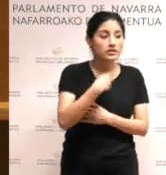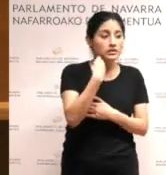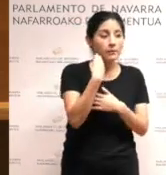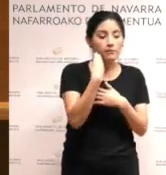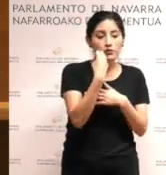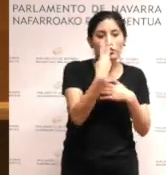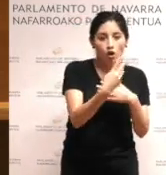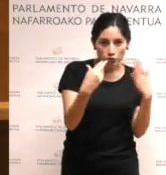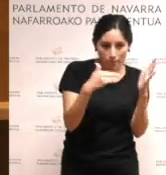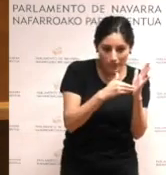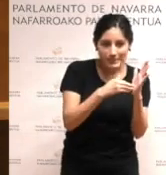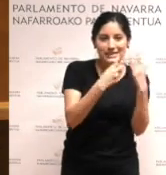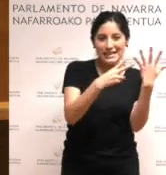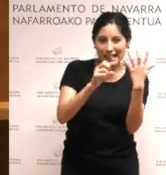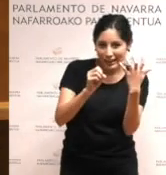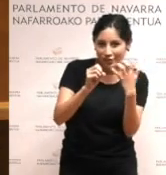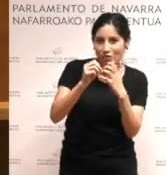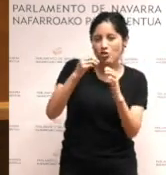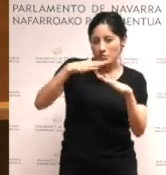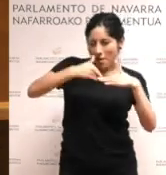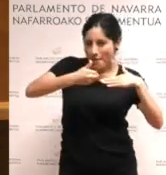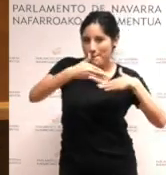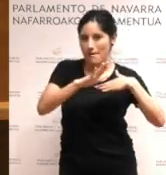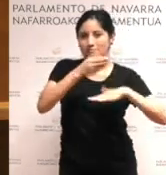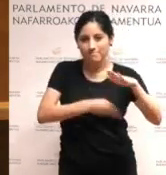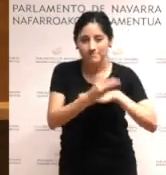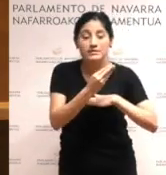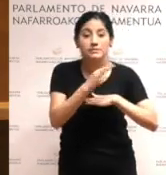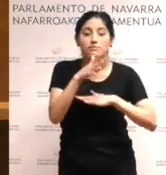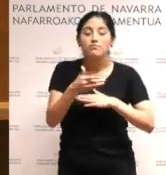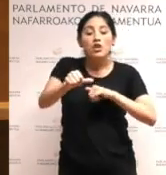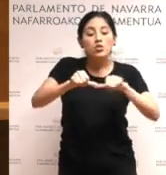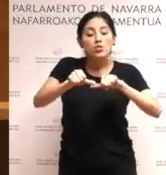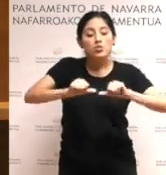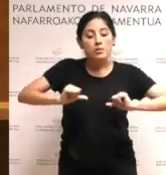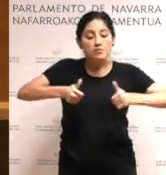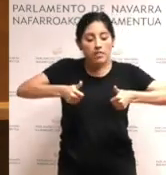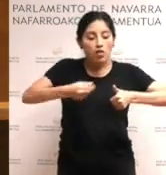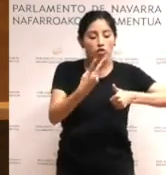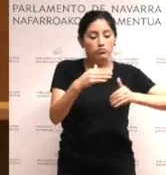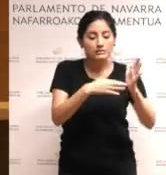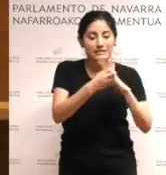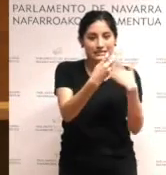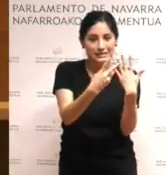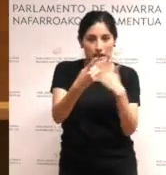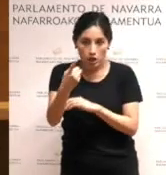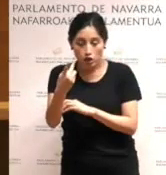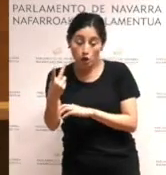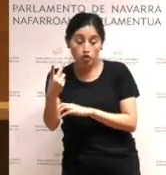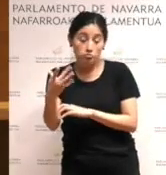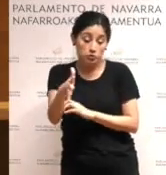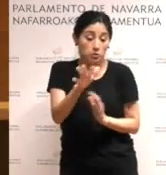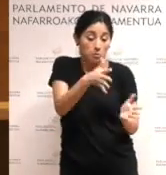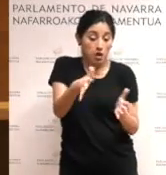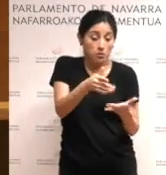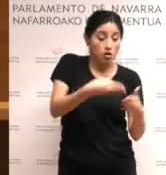niños. En 2020, 5.036. Han empezado el curso 5.072, o sea que se ajusta a los nacimientos.